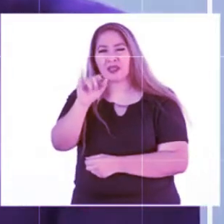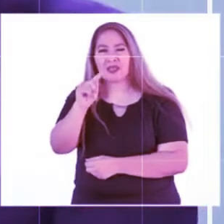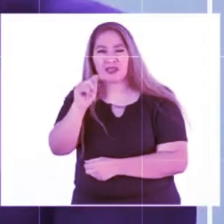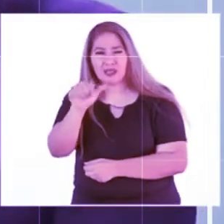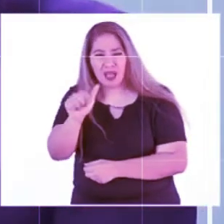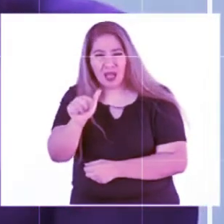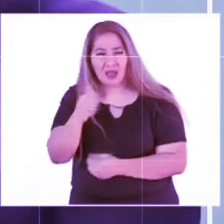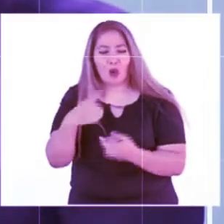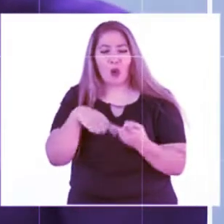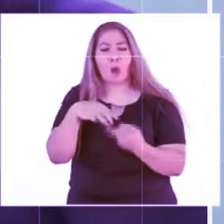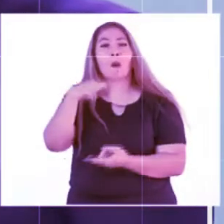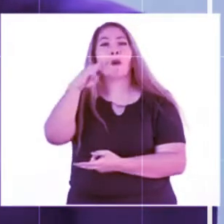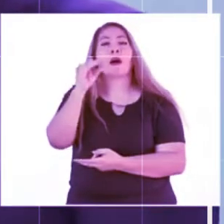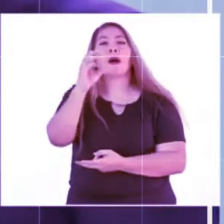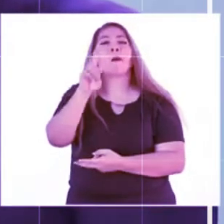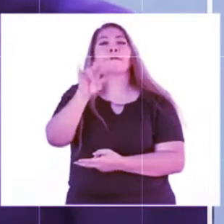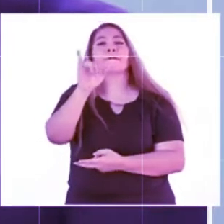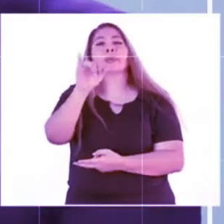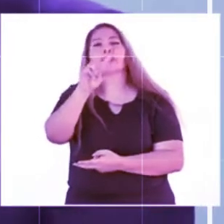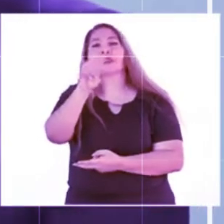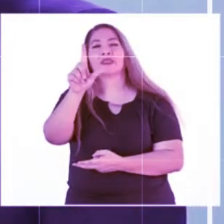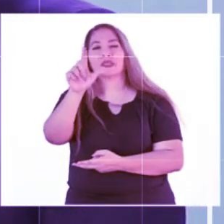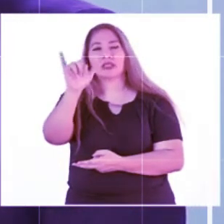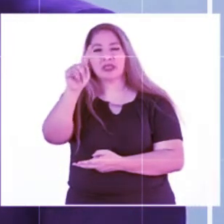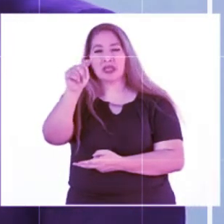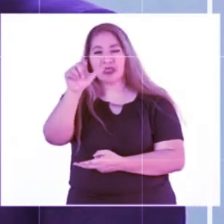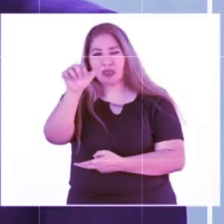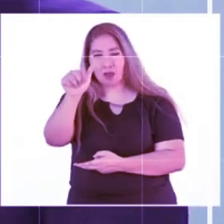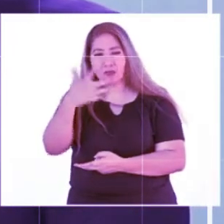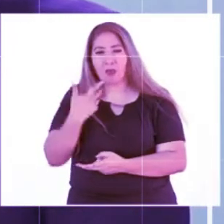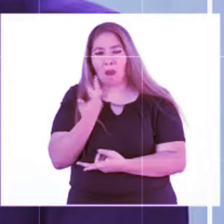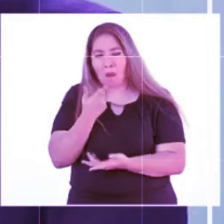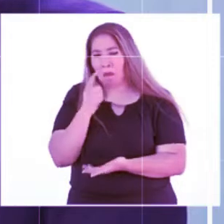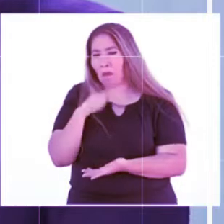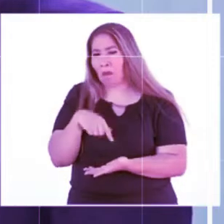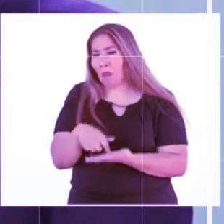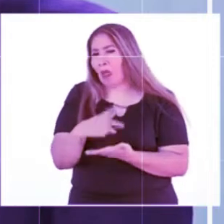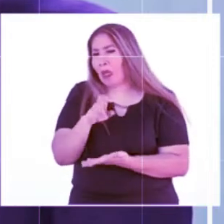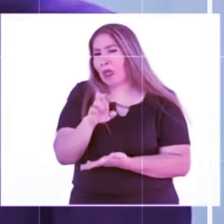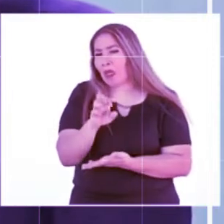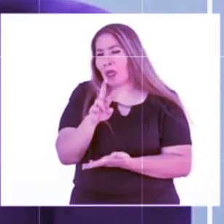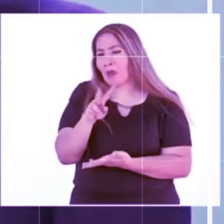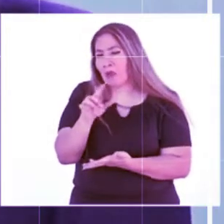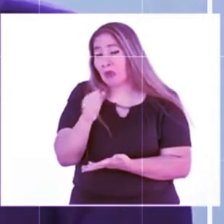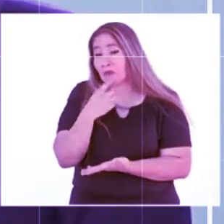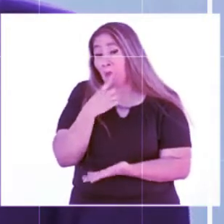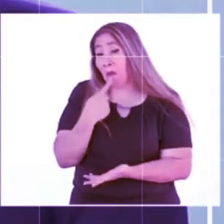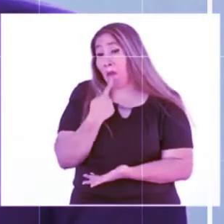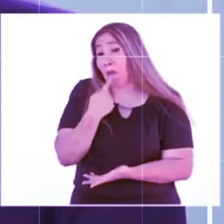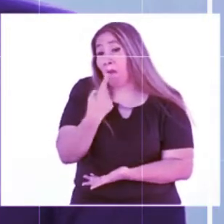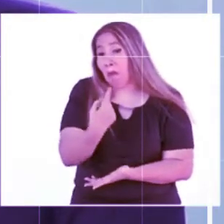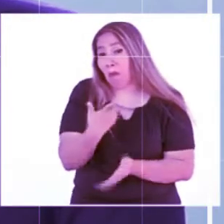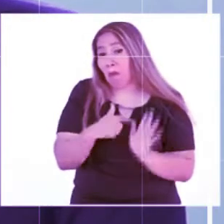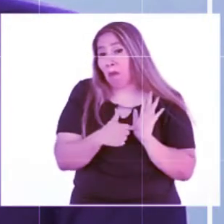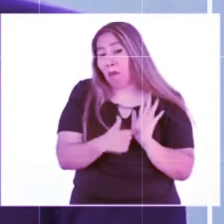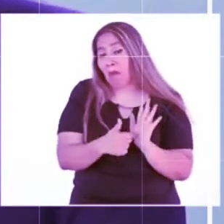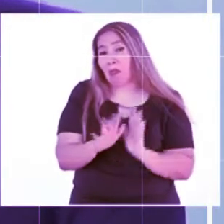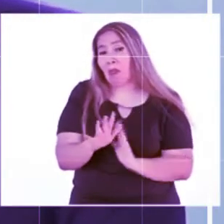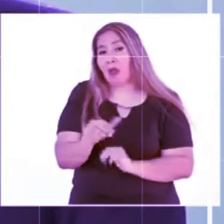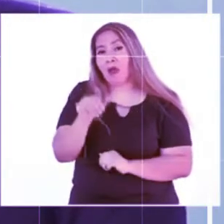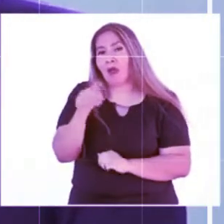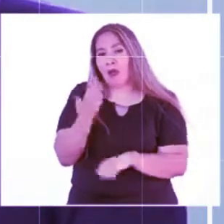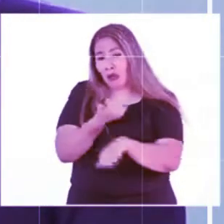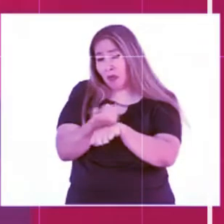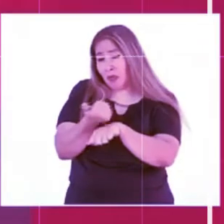Herber, citando al novelista Francisco de Urquizo, afirma que los amarillos